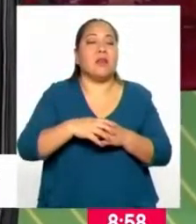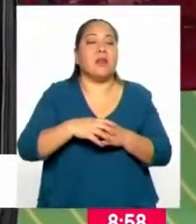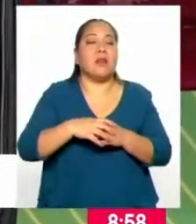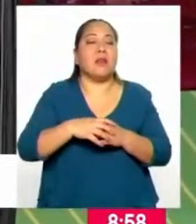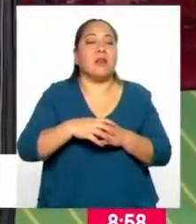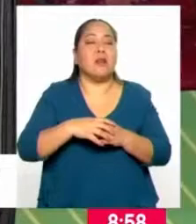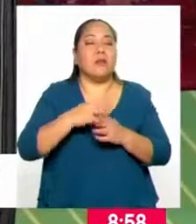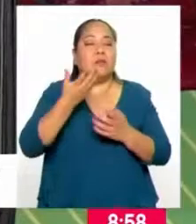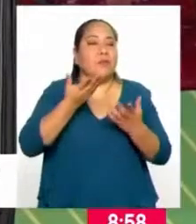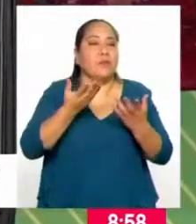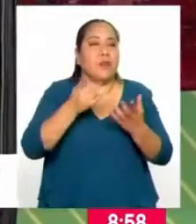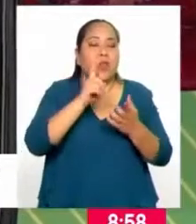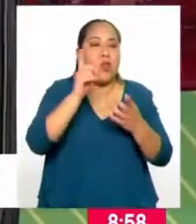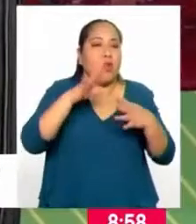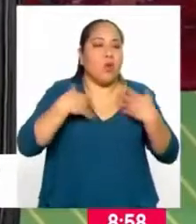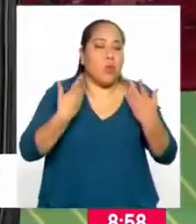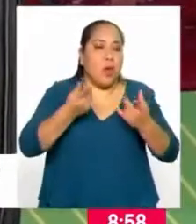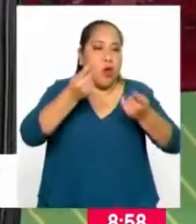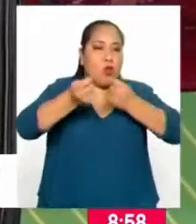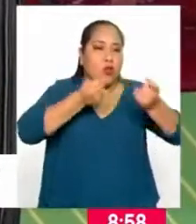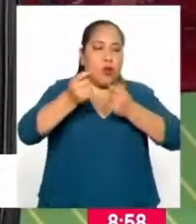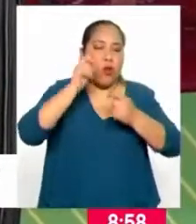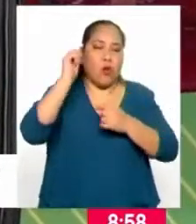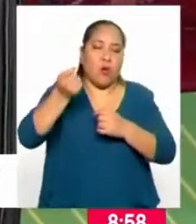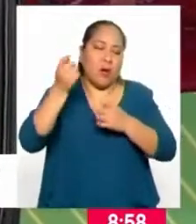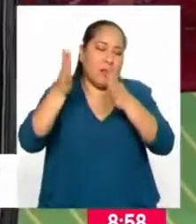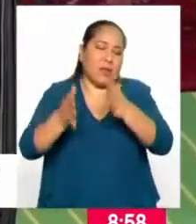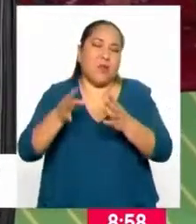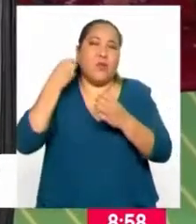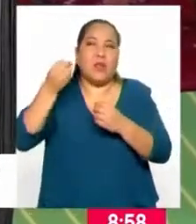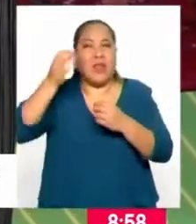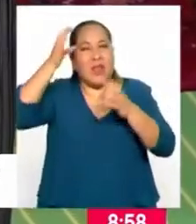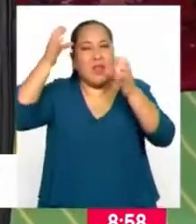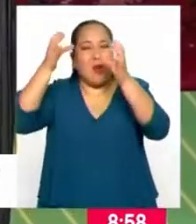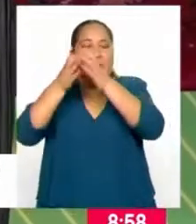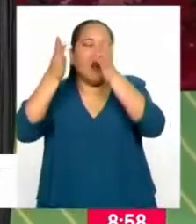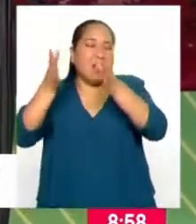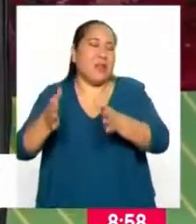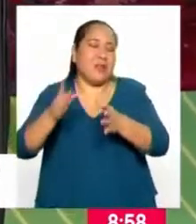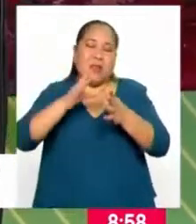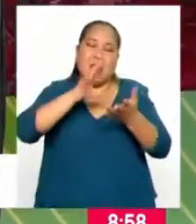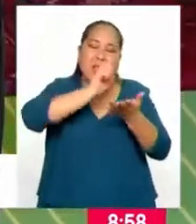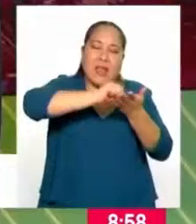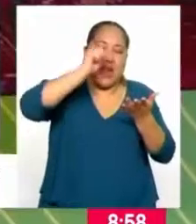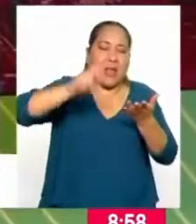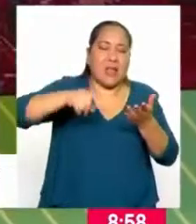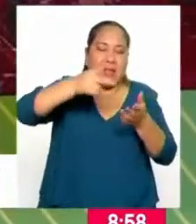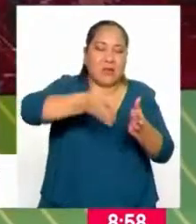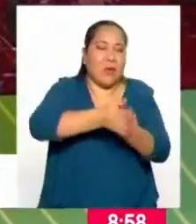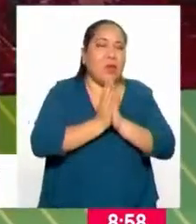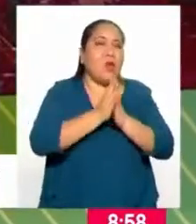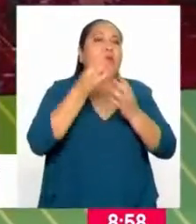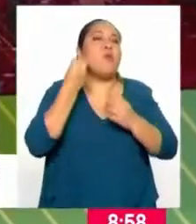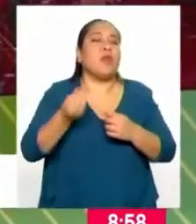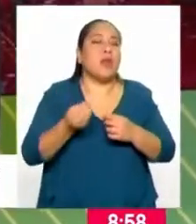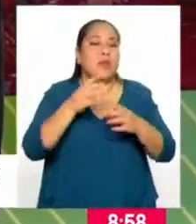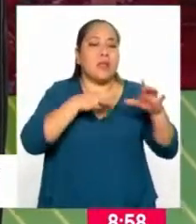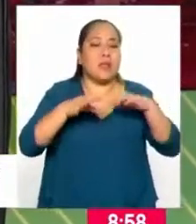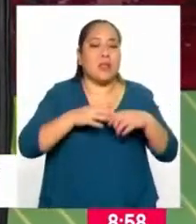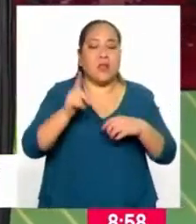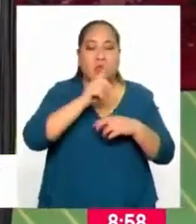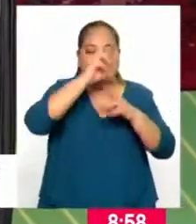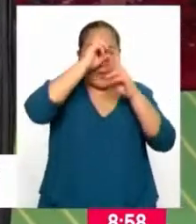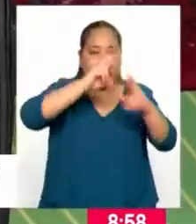controlarlo el juez, porque en el Congreso debería desestimarse un pedido. Porque si no, lo que se estaría haciendo es violar